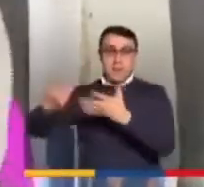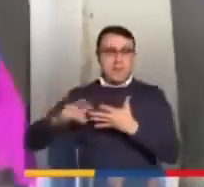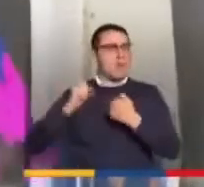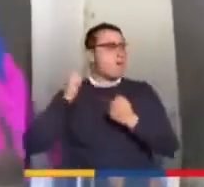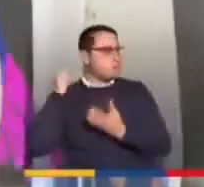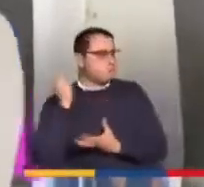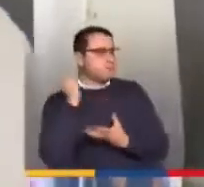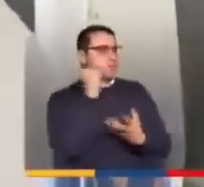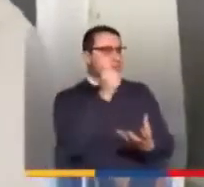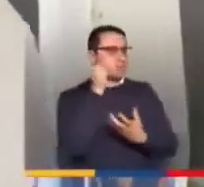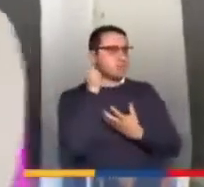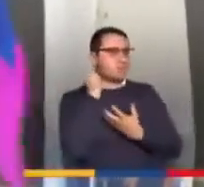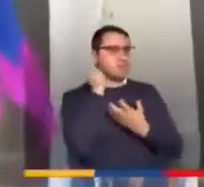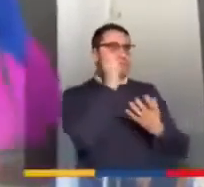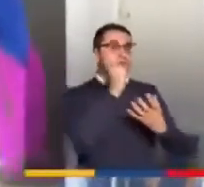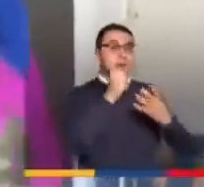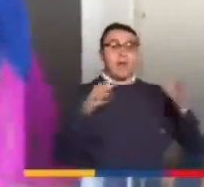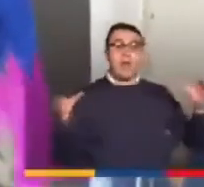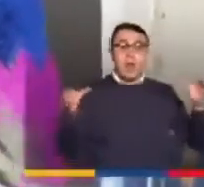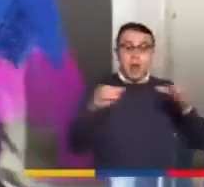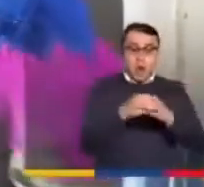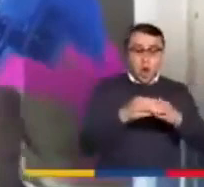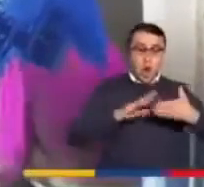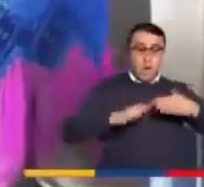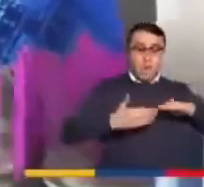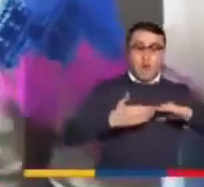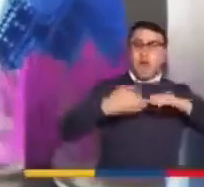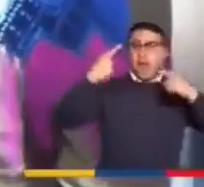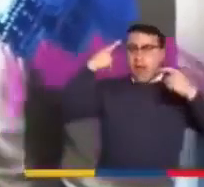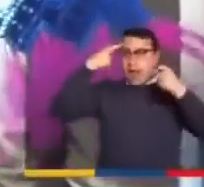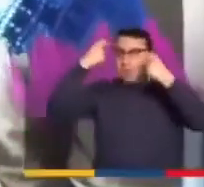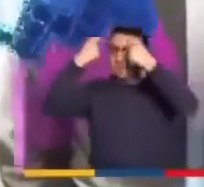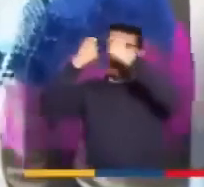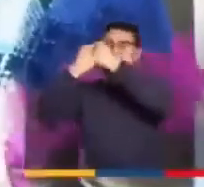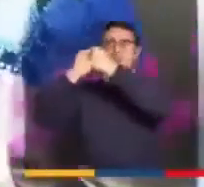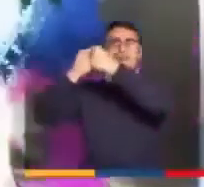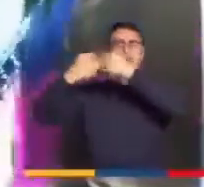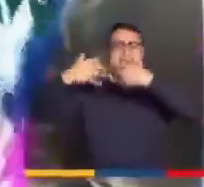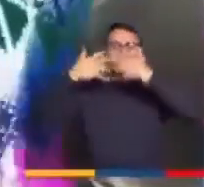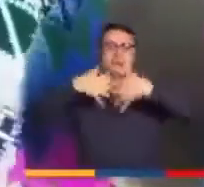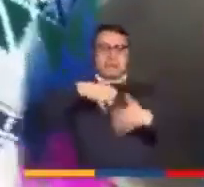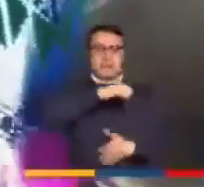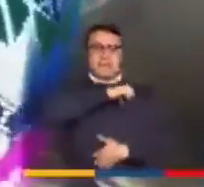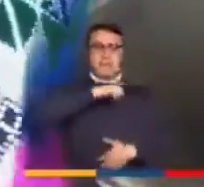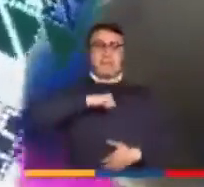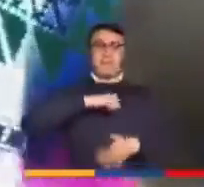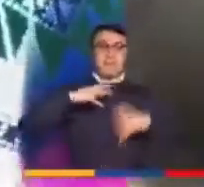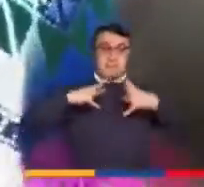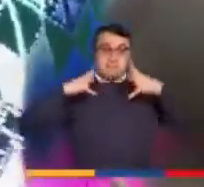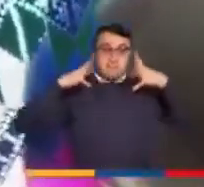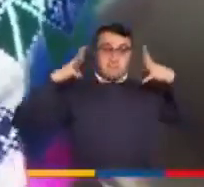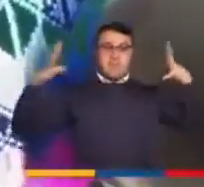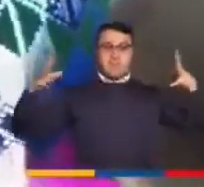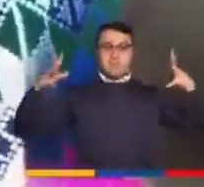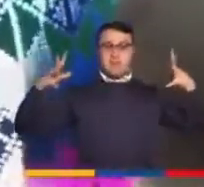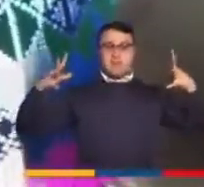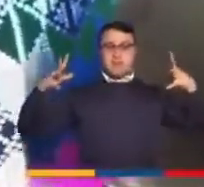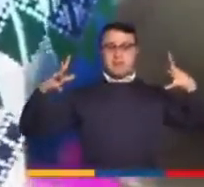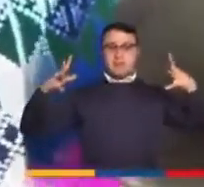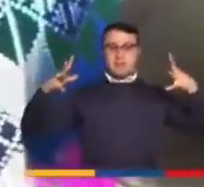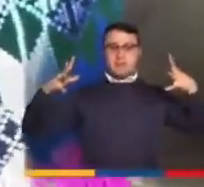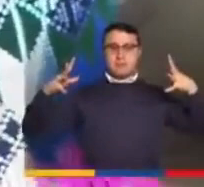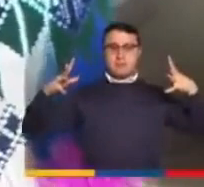pueden asociar con empresas privadas para proyectos mucho más grandes, donde ya solos nos queda de para